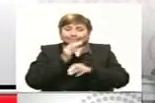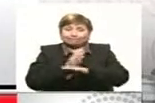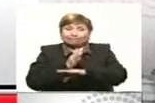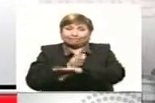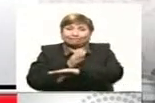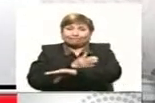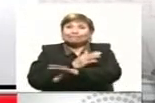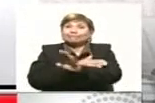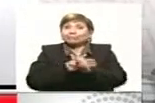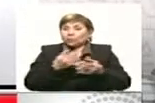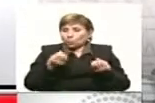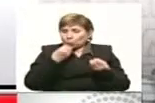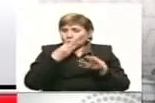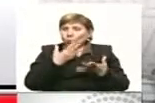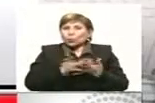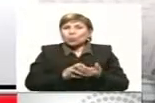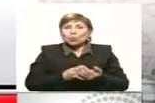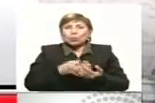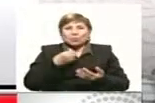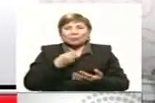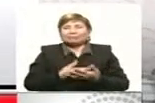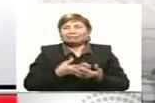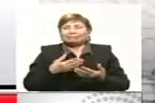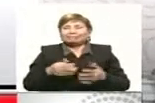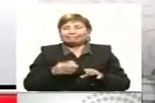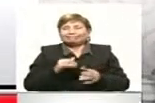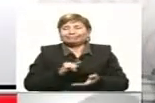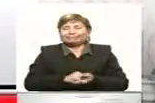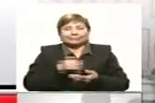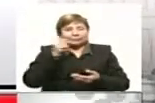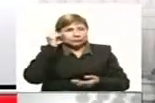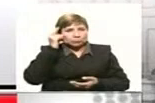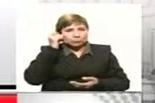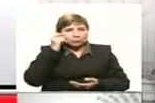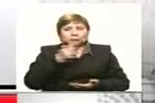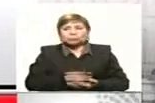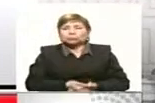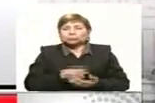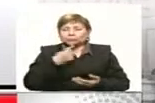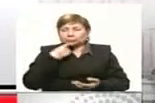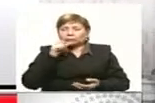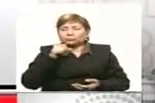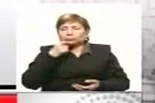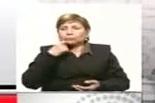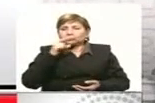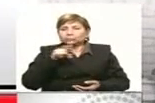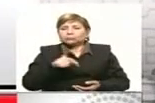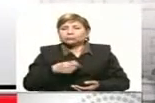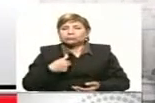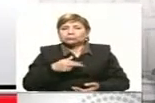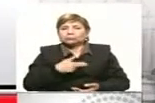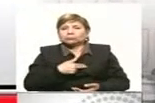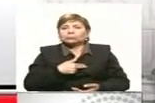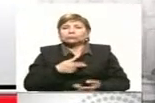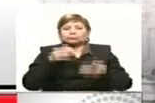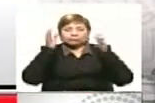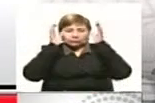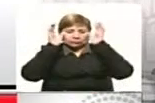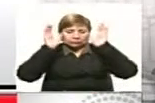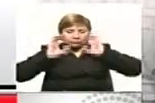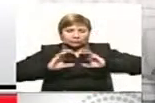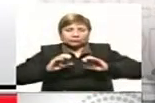pues, va a poder haber crecimiento, recaudación, etcétera. Así que en ese sentido, sí estamos totalmente de acuerdo con